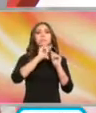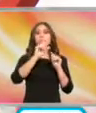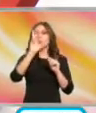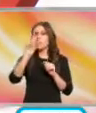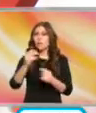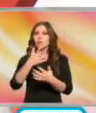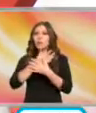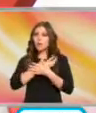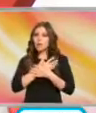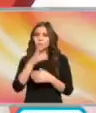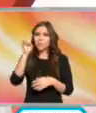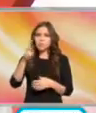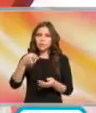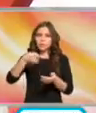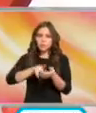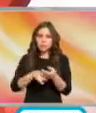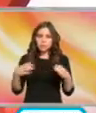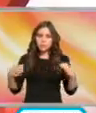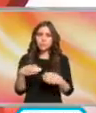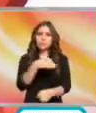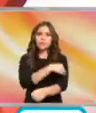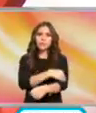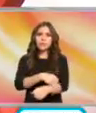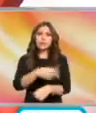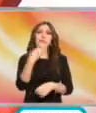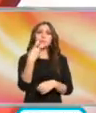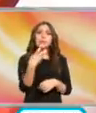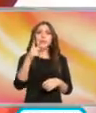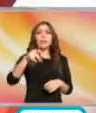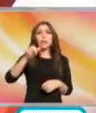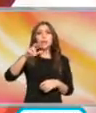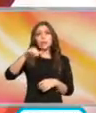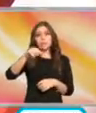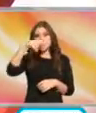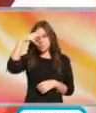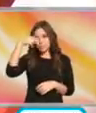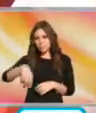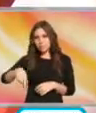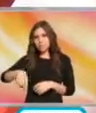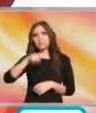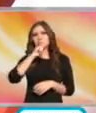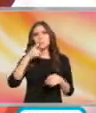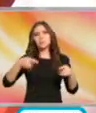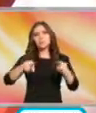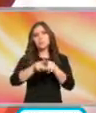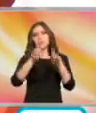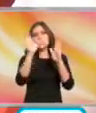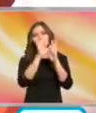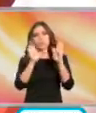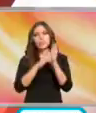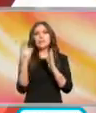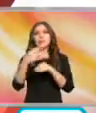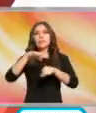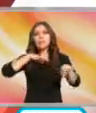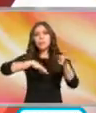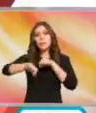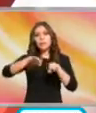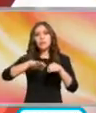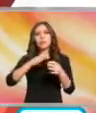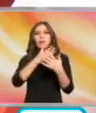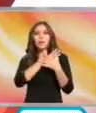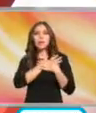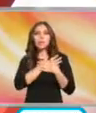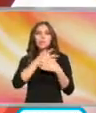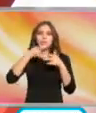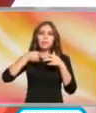núcleo familiar. Ahí está el karma de México en base a esta Constitución, que trabajemos y amemos por la familia.